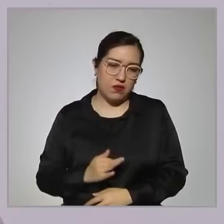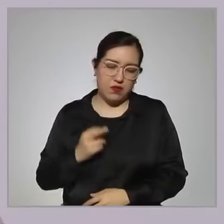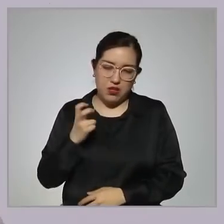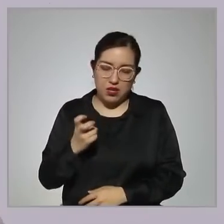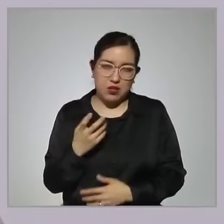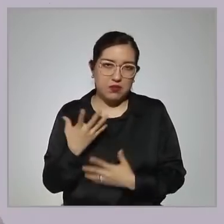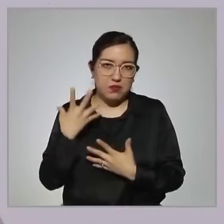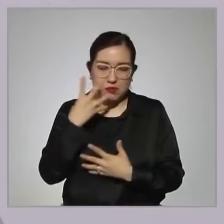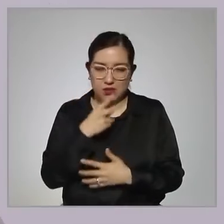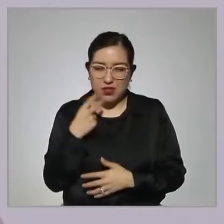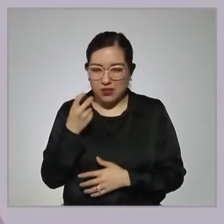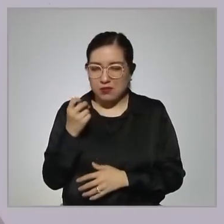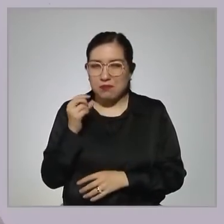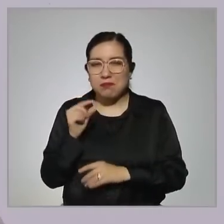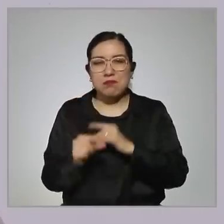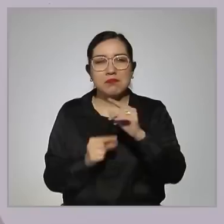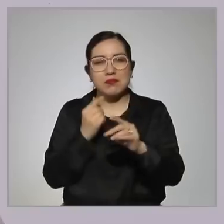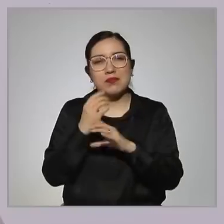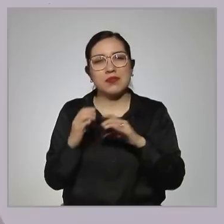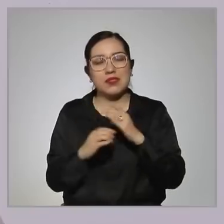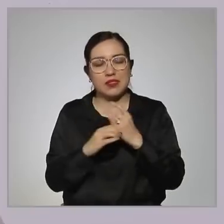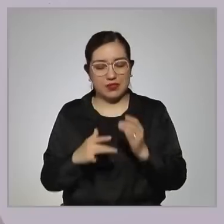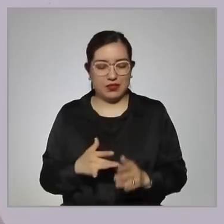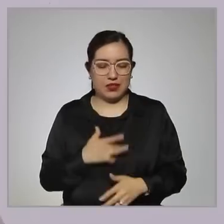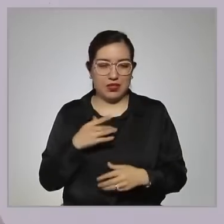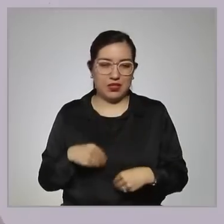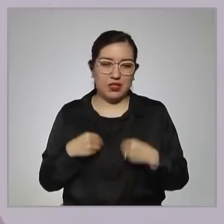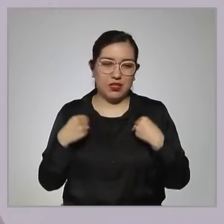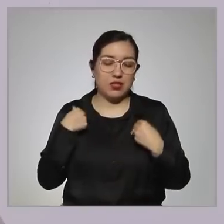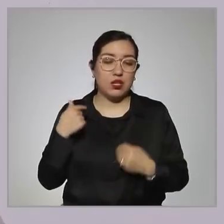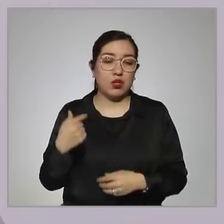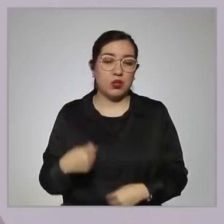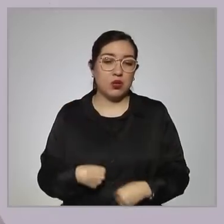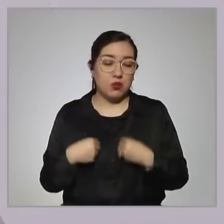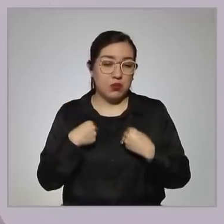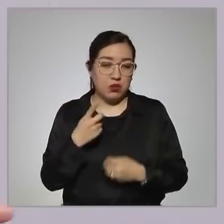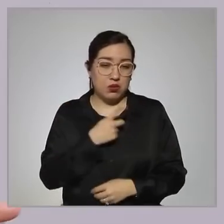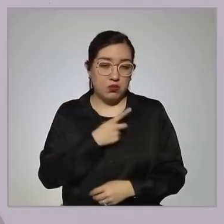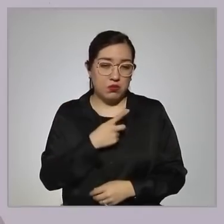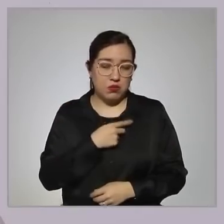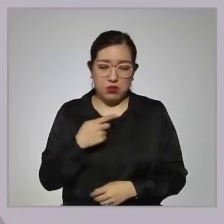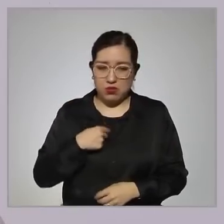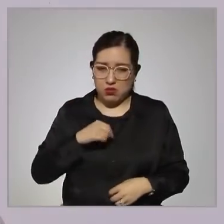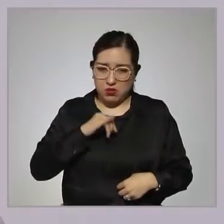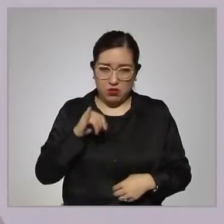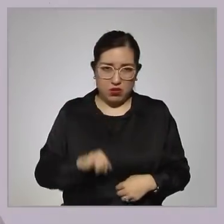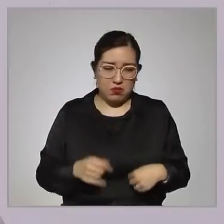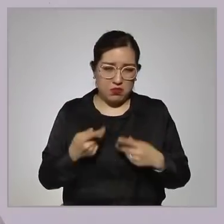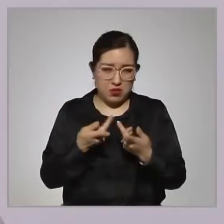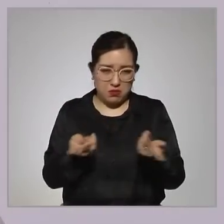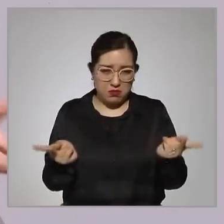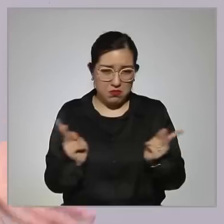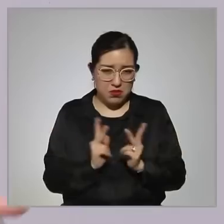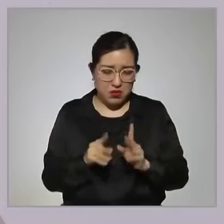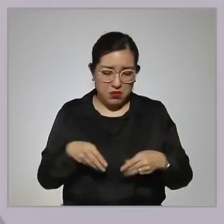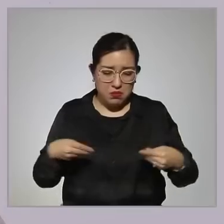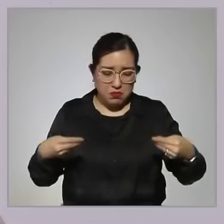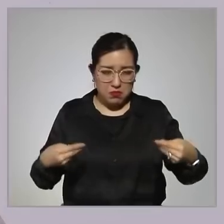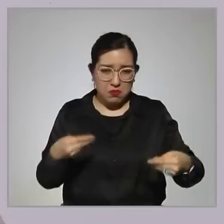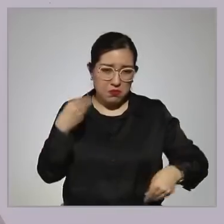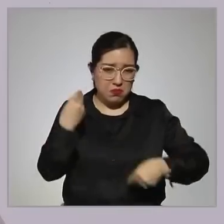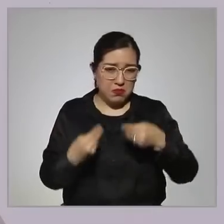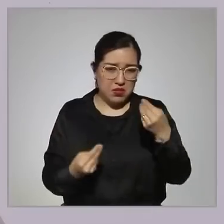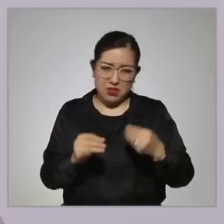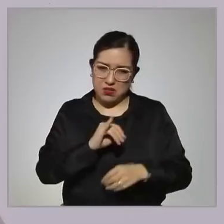cálida. Esos detalles que tienes contigo mismo. Yo vivo sola y jamás desayuno en platos de plástico, sin ponerme mi mantelito lindo